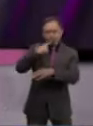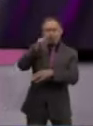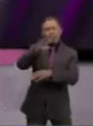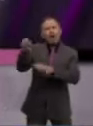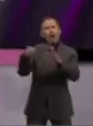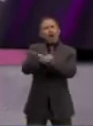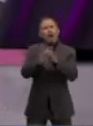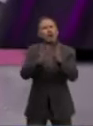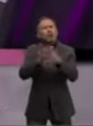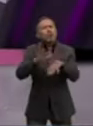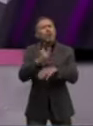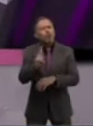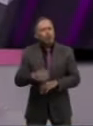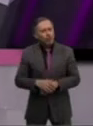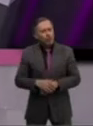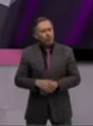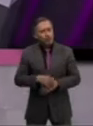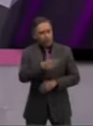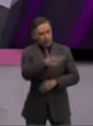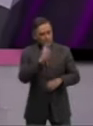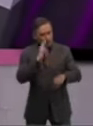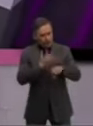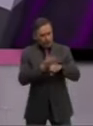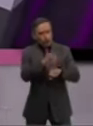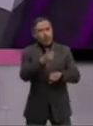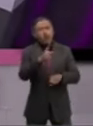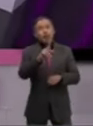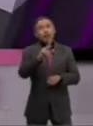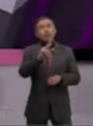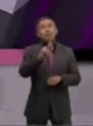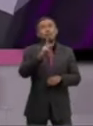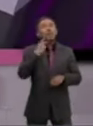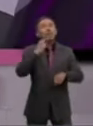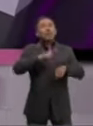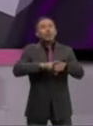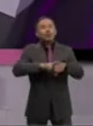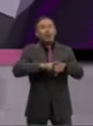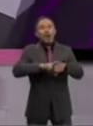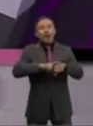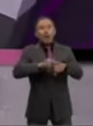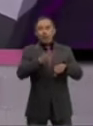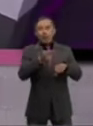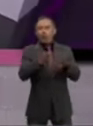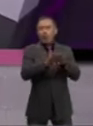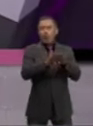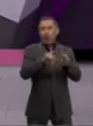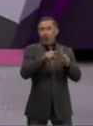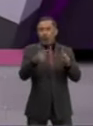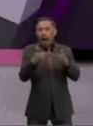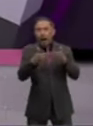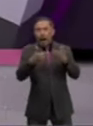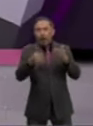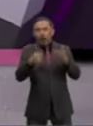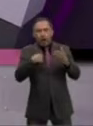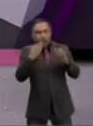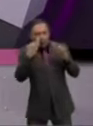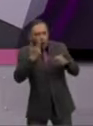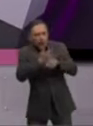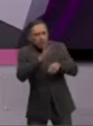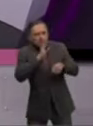responsable de tener una Procuraduría de Justicia con un fiscal carnal, que hoy se ve en entredicho con todas las cosas que ha